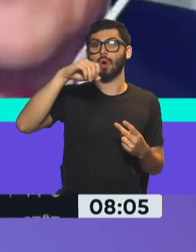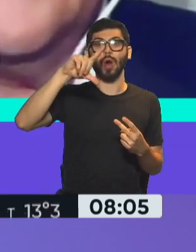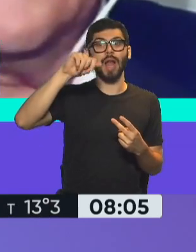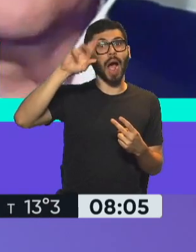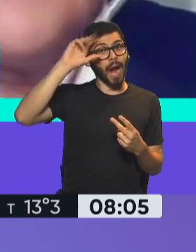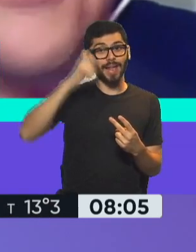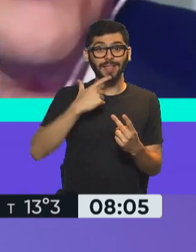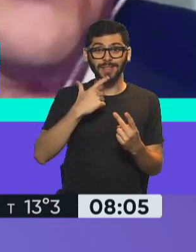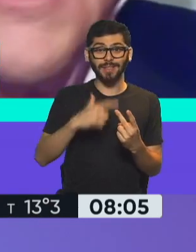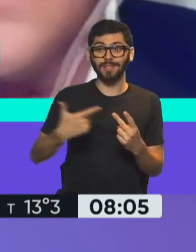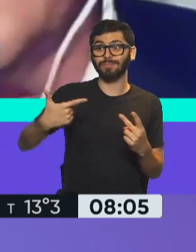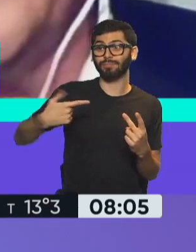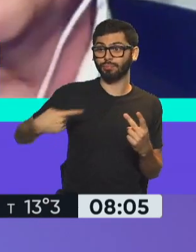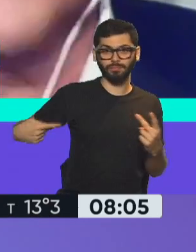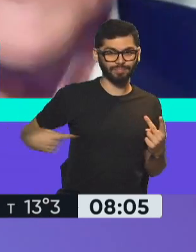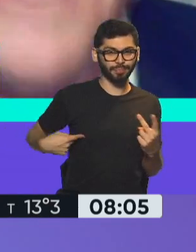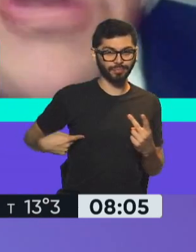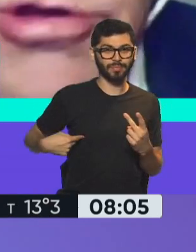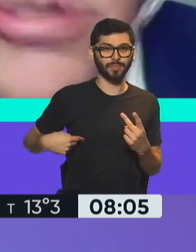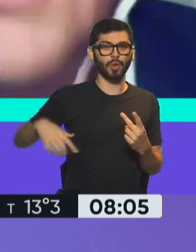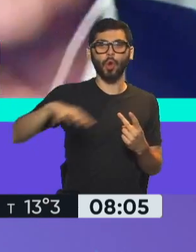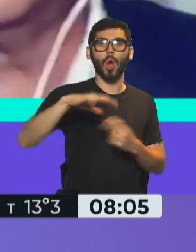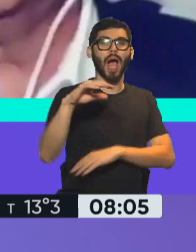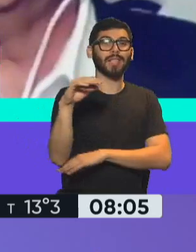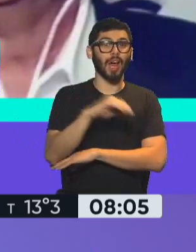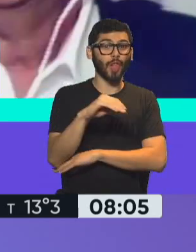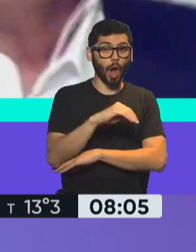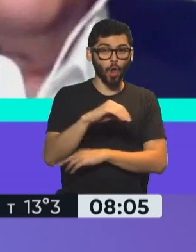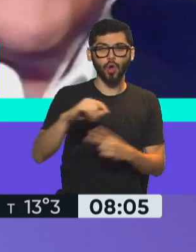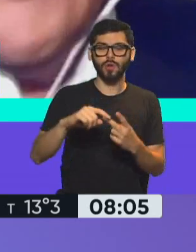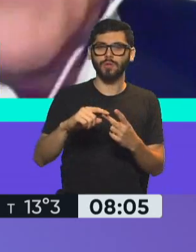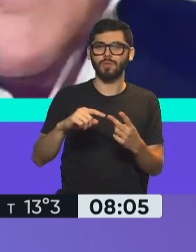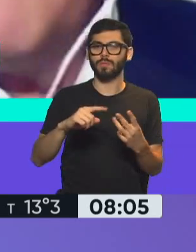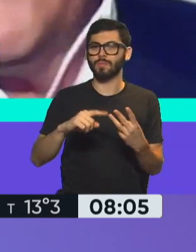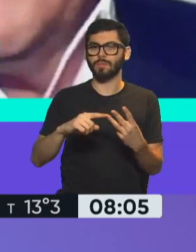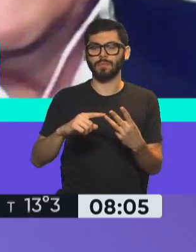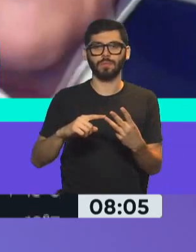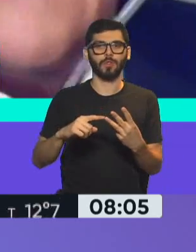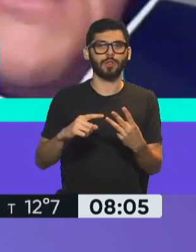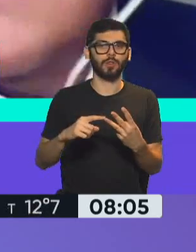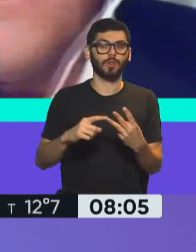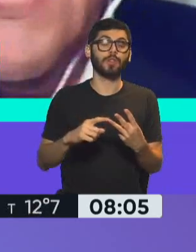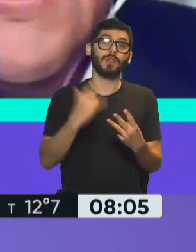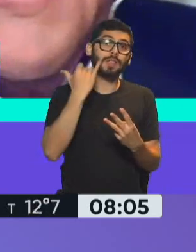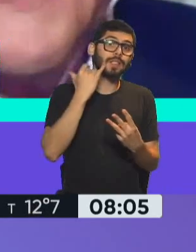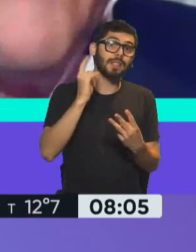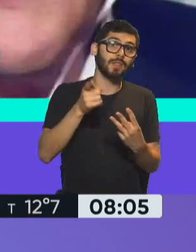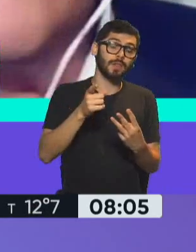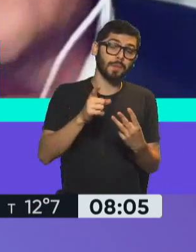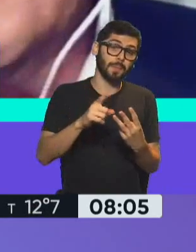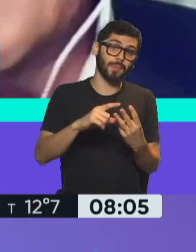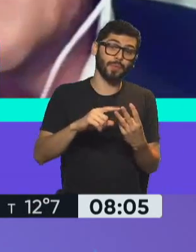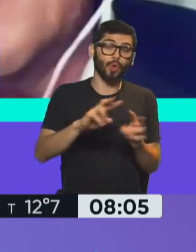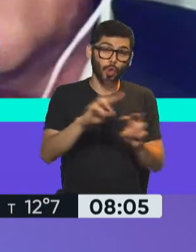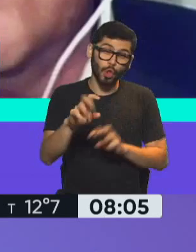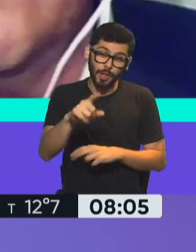bala en hechos que se vivieron en Santa Cruz. Muchas veces y el otro tema,